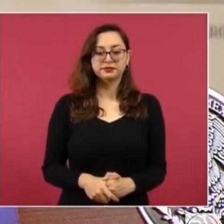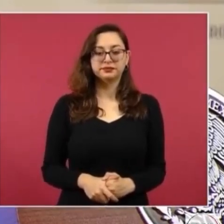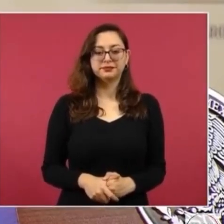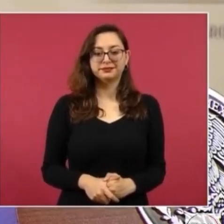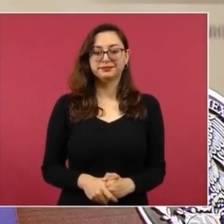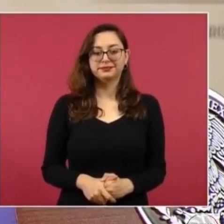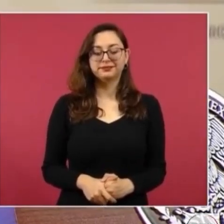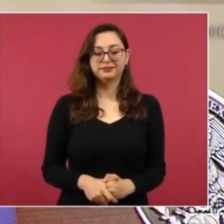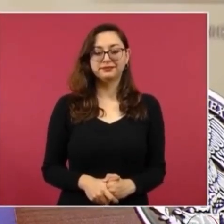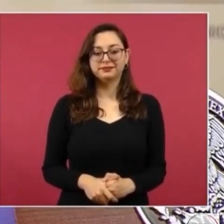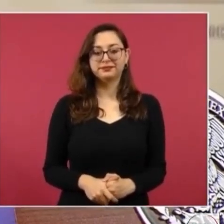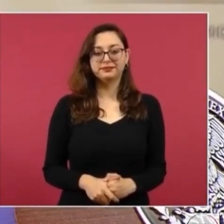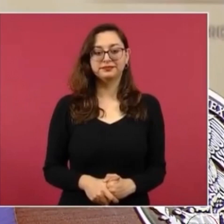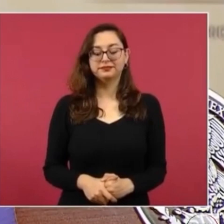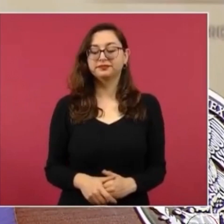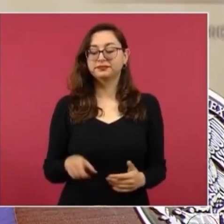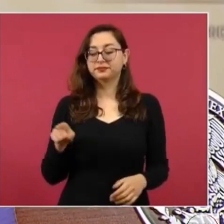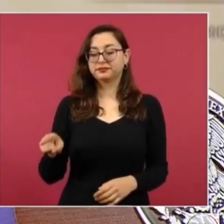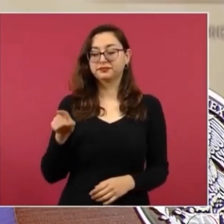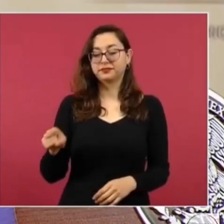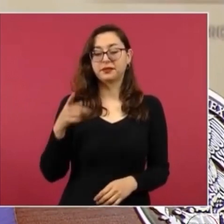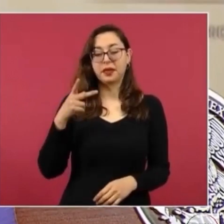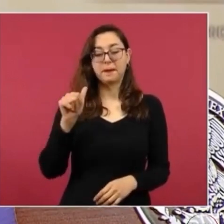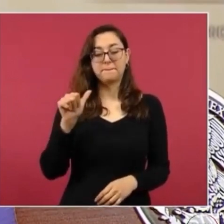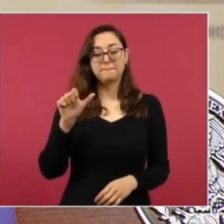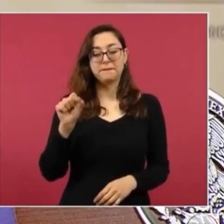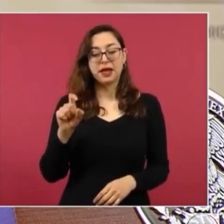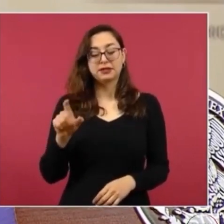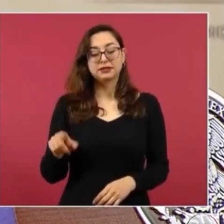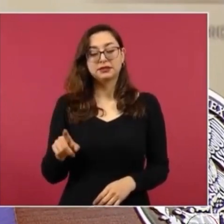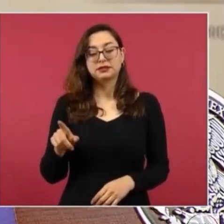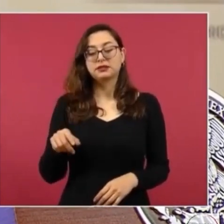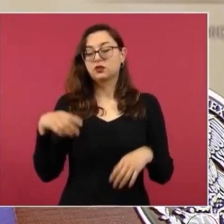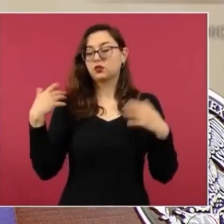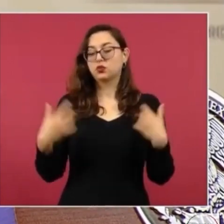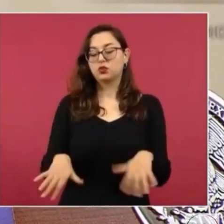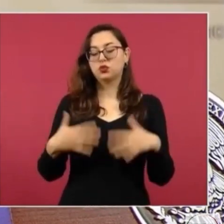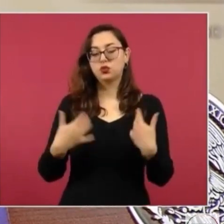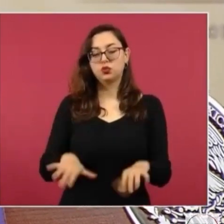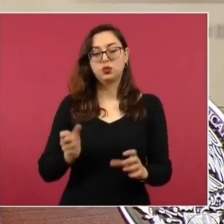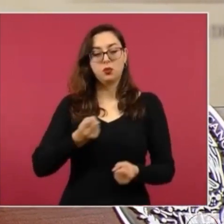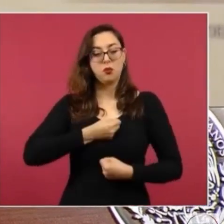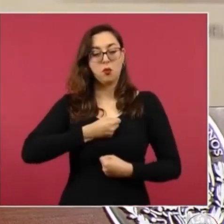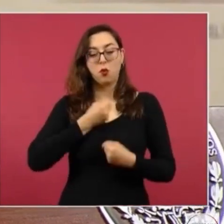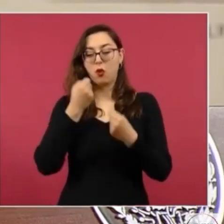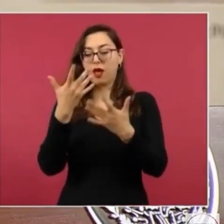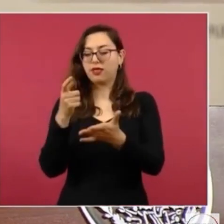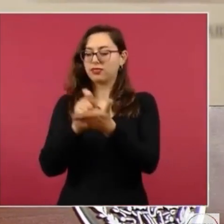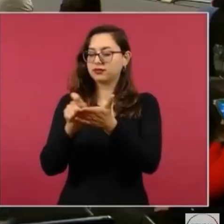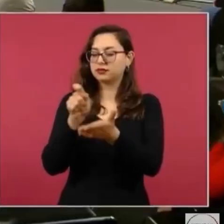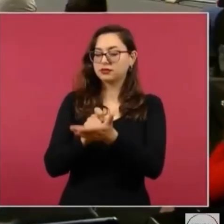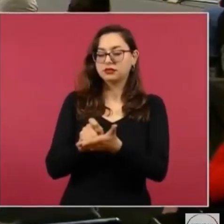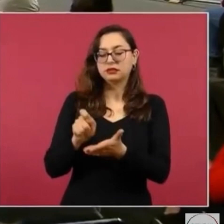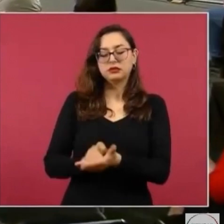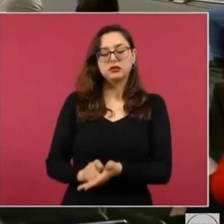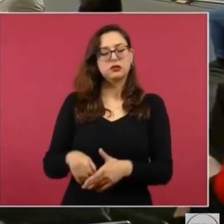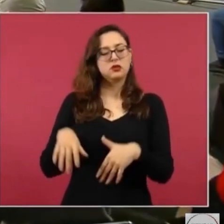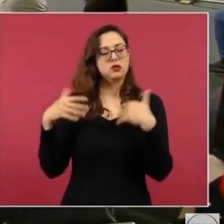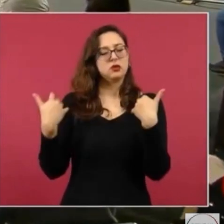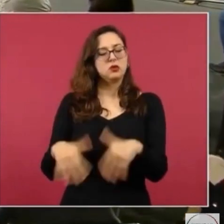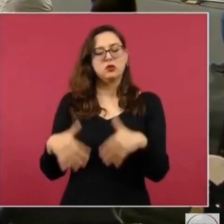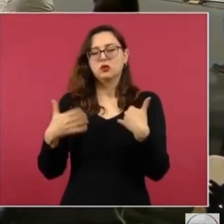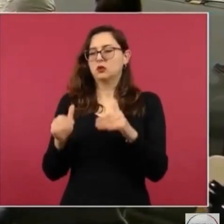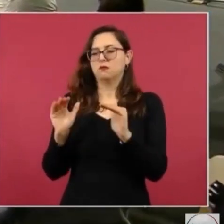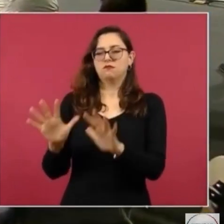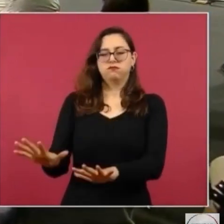bueno, como poeta, como escritor de primer orden, pero en lo político, sobre